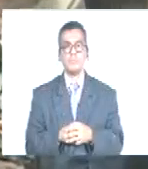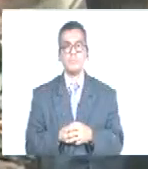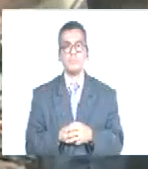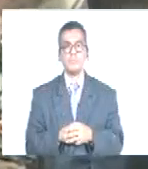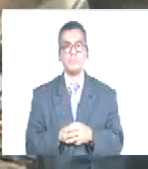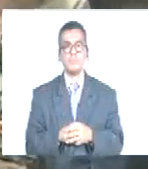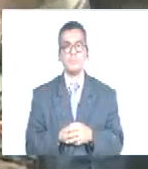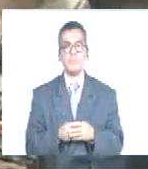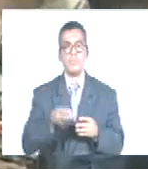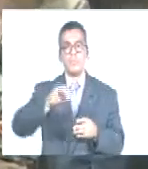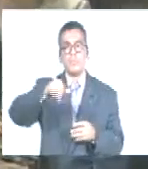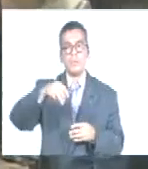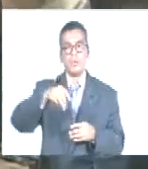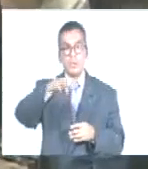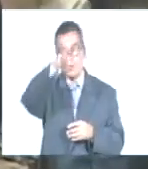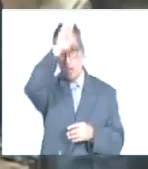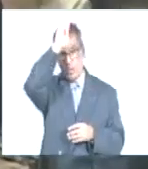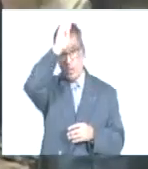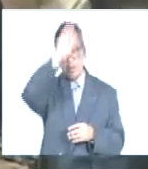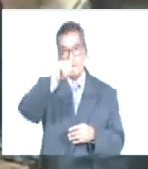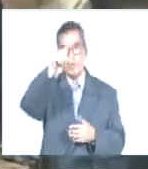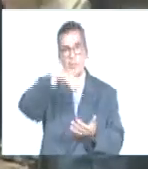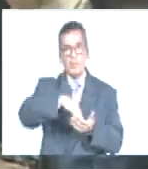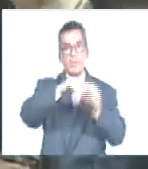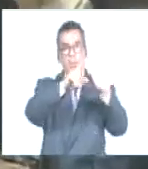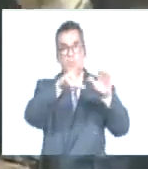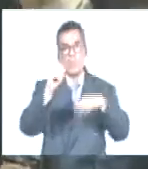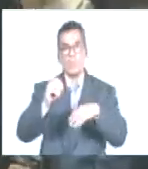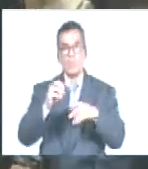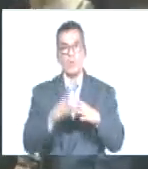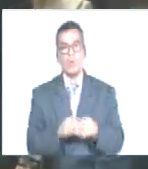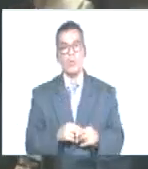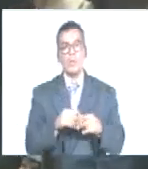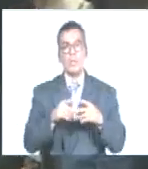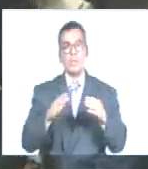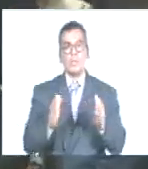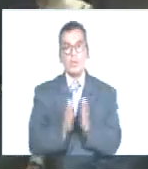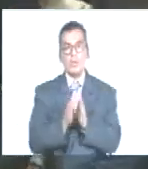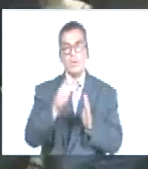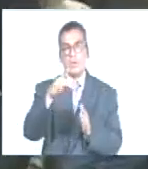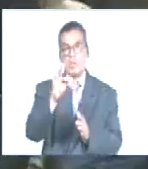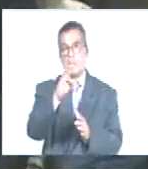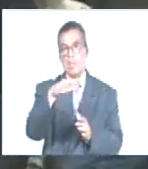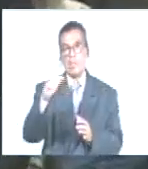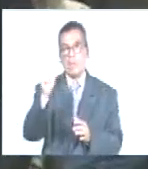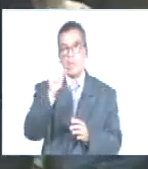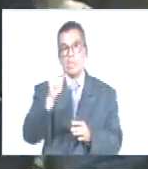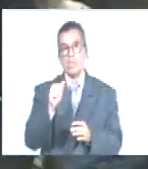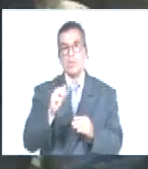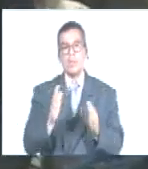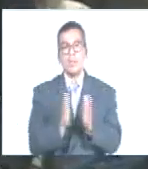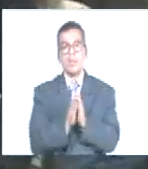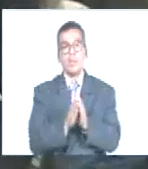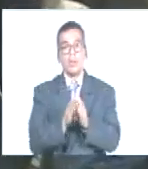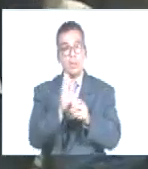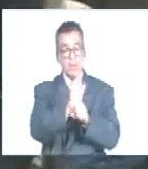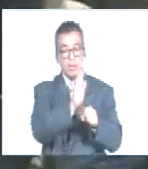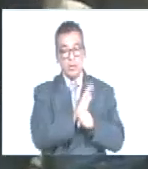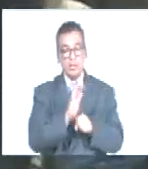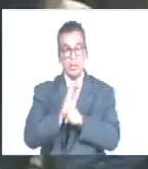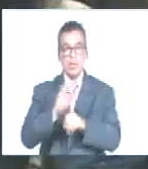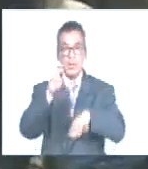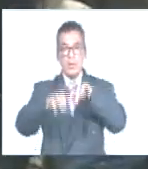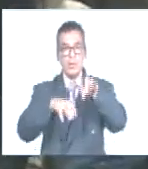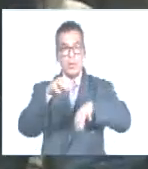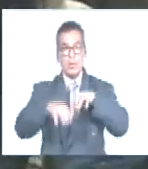El Papa Juan Pablo II, en 1980, nombró a San Francisco de Asís como el santo patrono de los animales